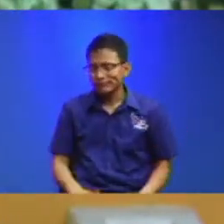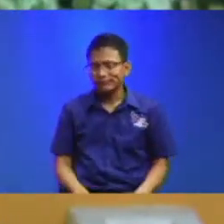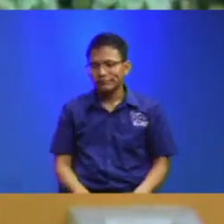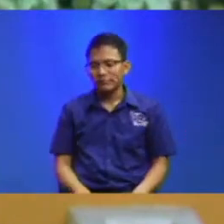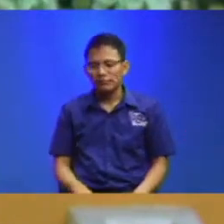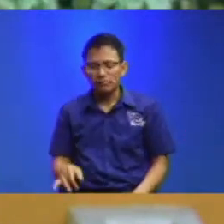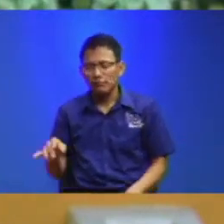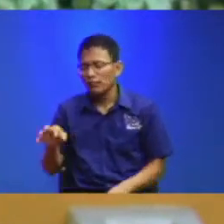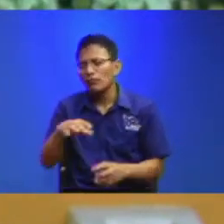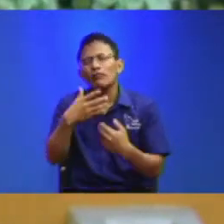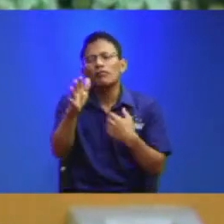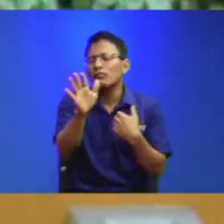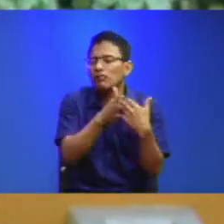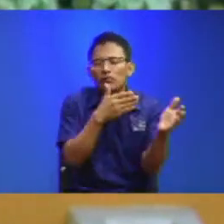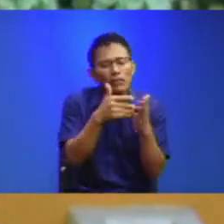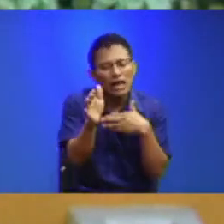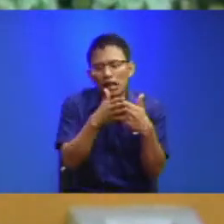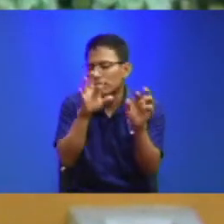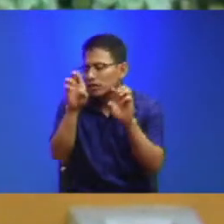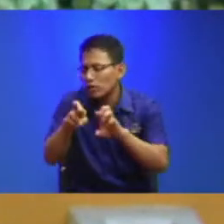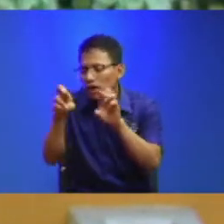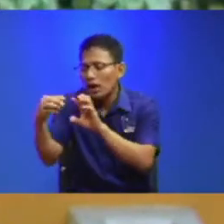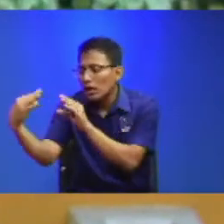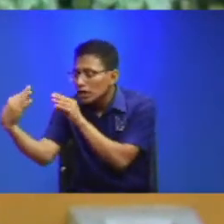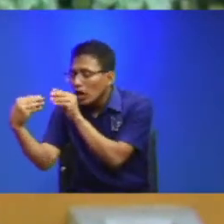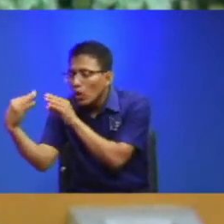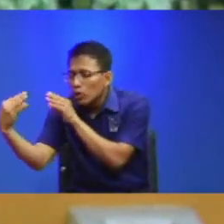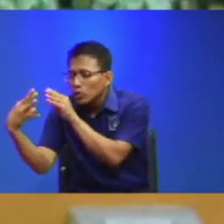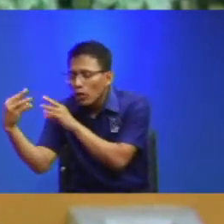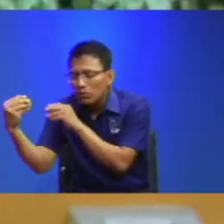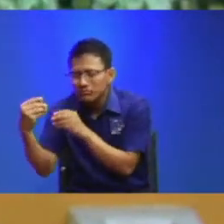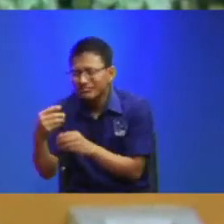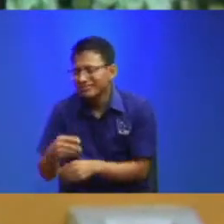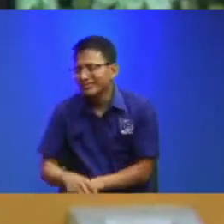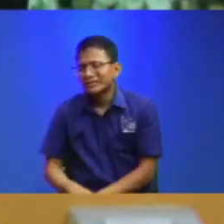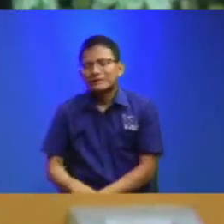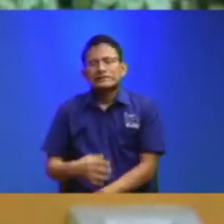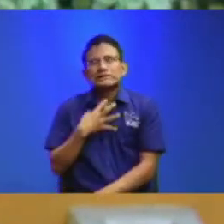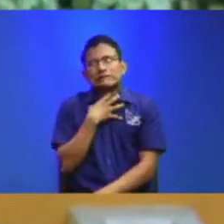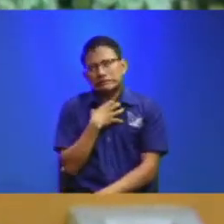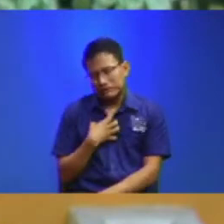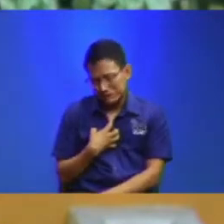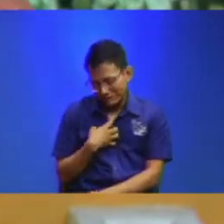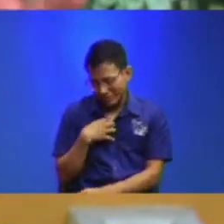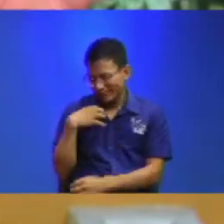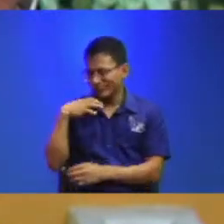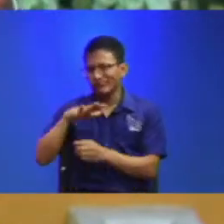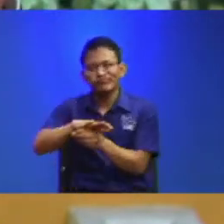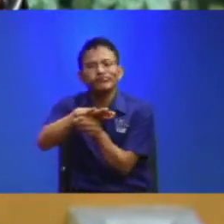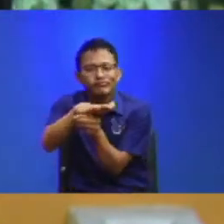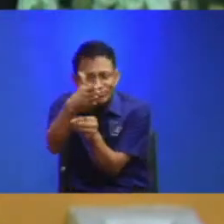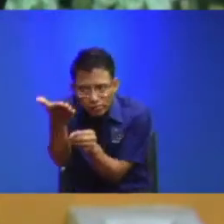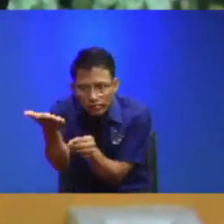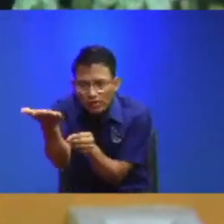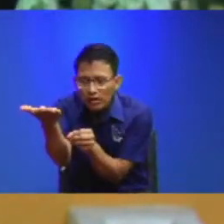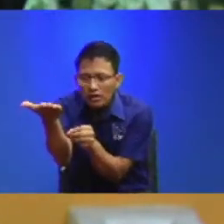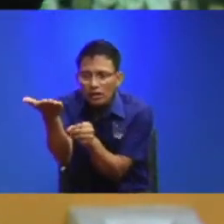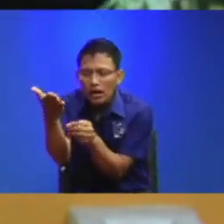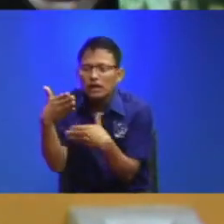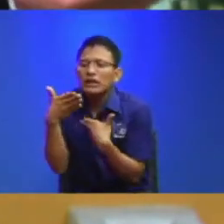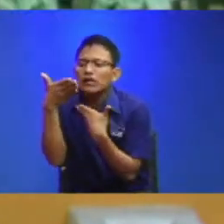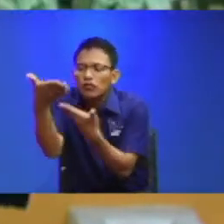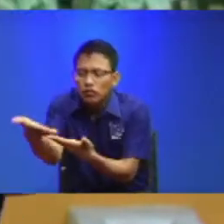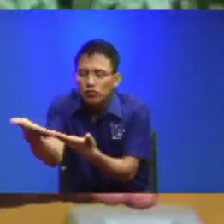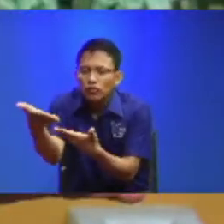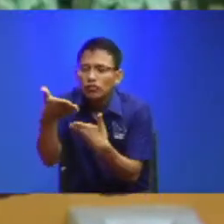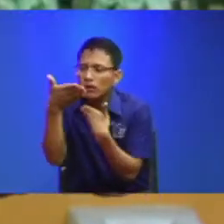contó algo con mucha confianza y se descargó contigo y era medio administración y traicionaste la confianza cuando lo